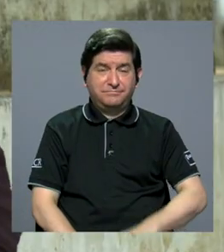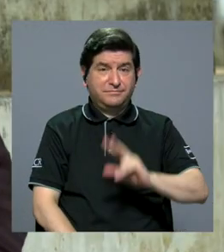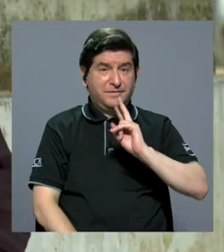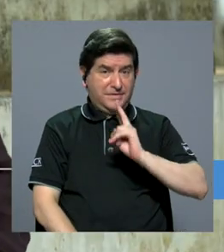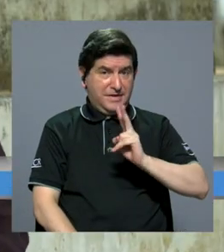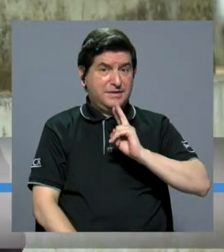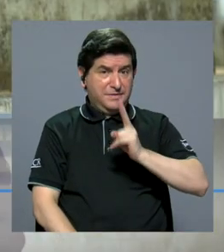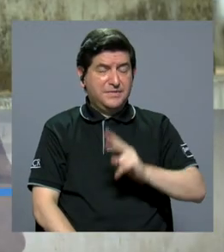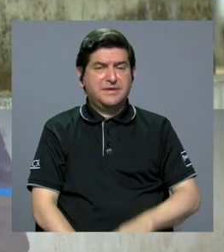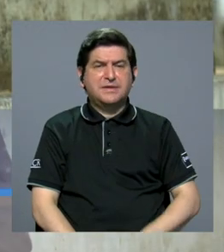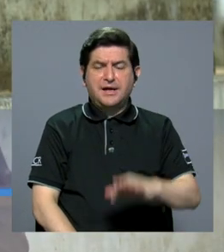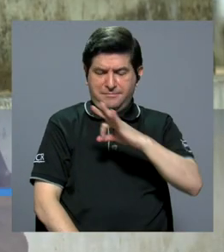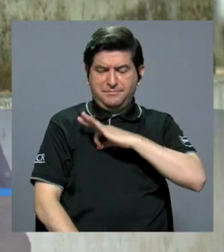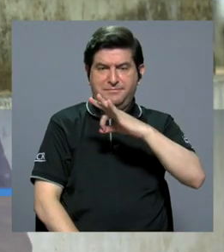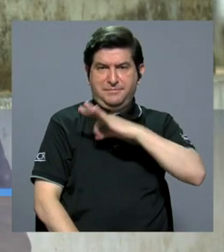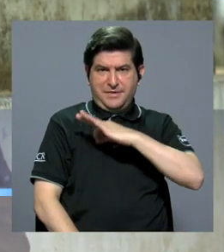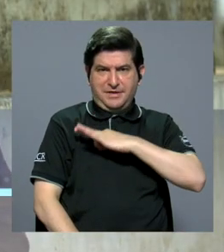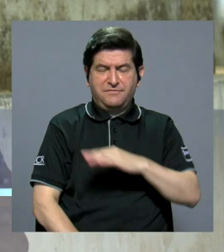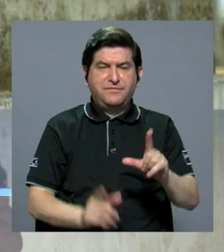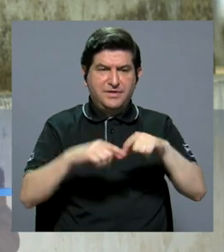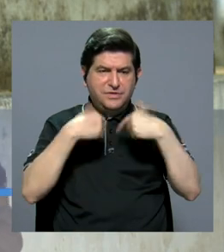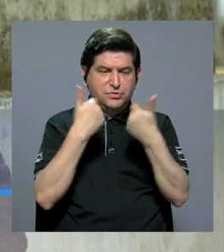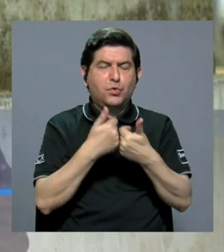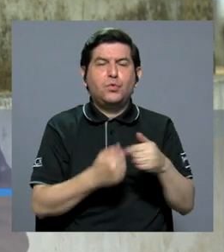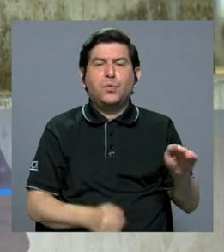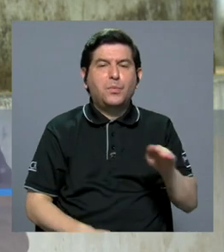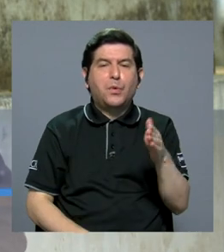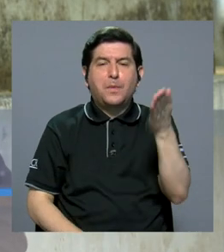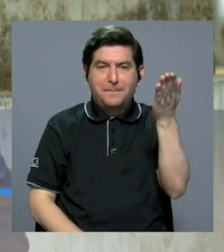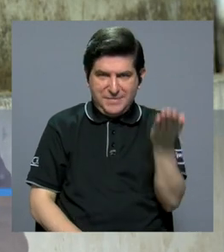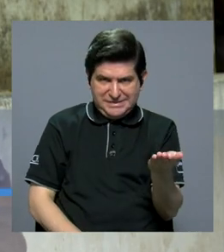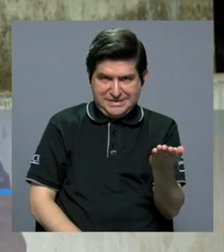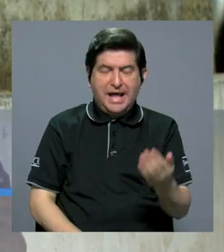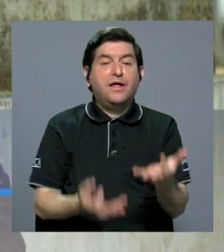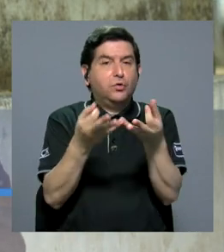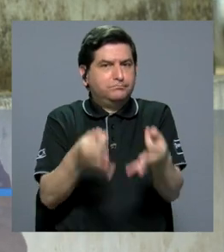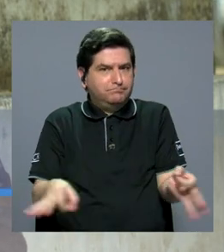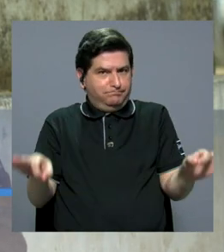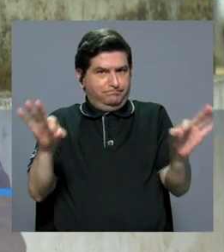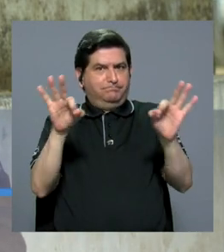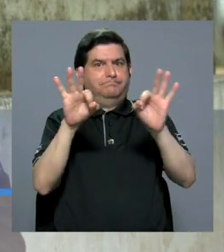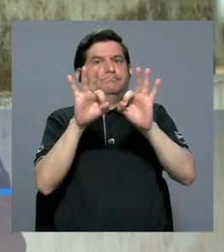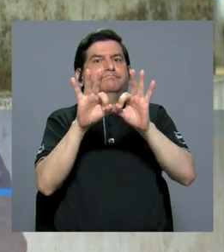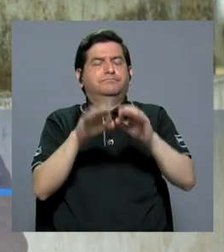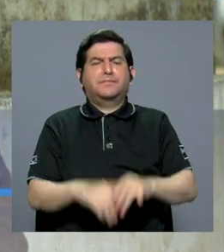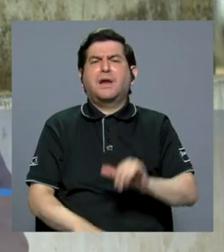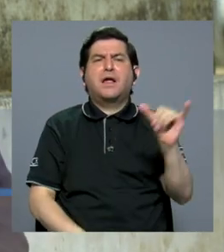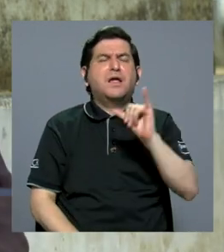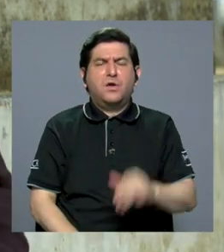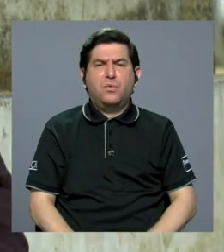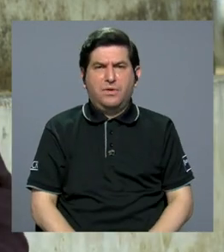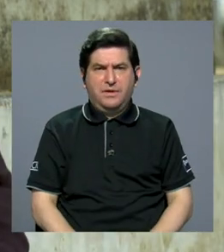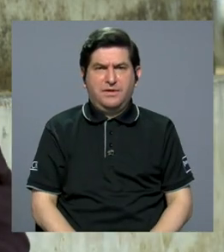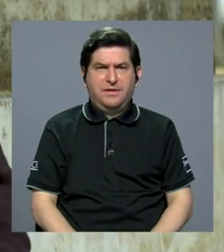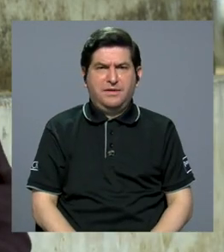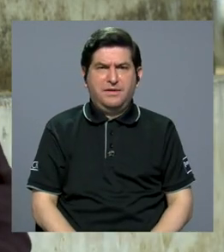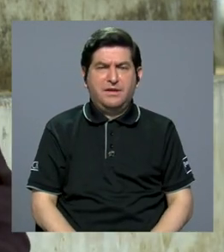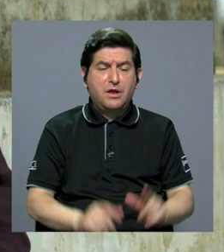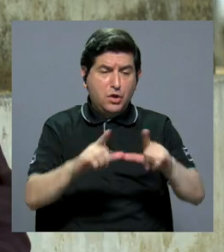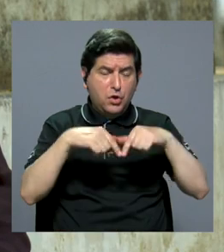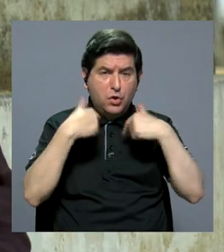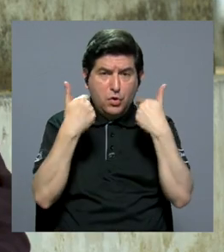en realidad se ve un favorecimiento del grupo de pescados, que es muy importante, también del